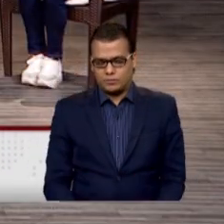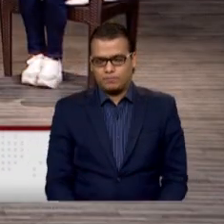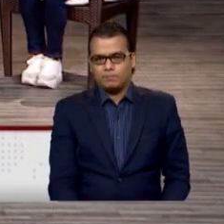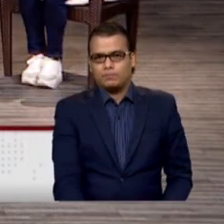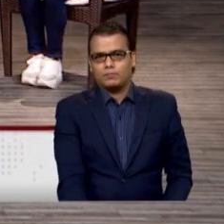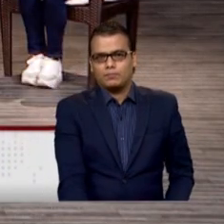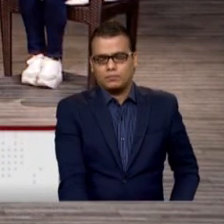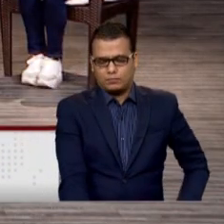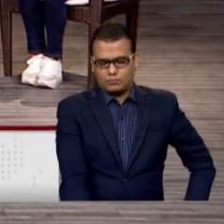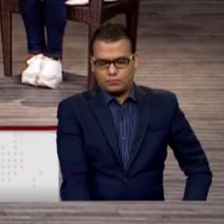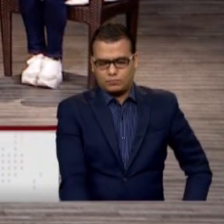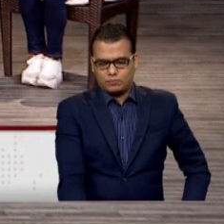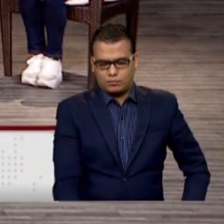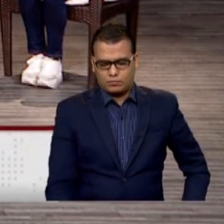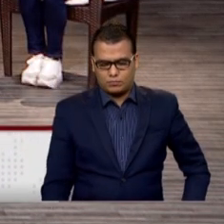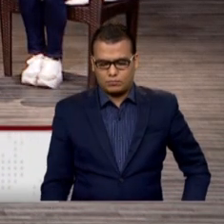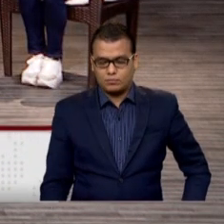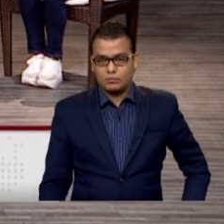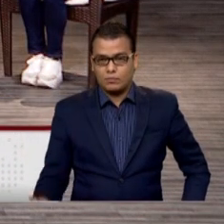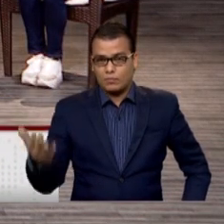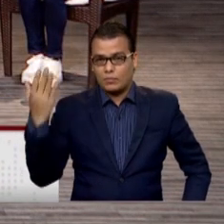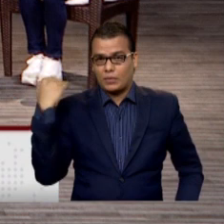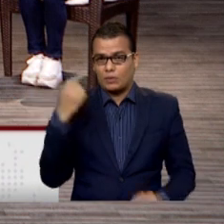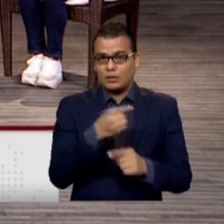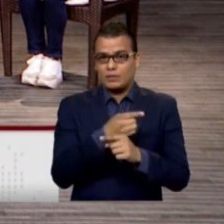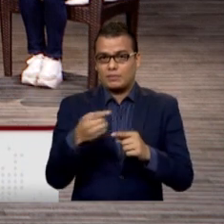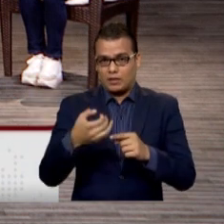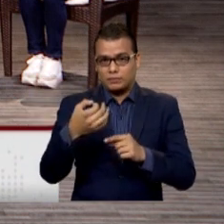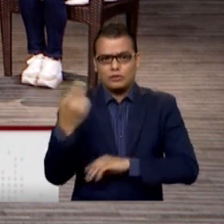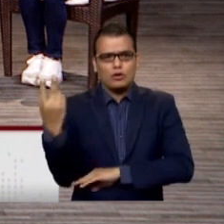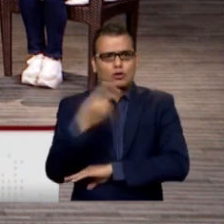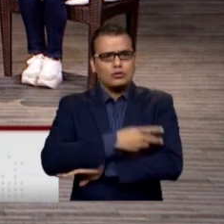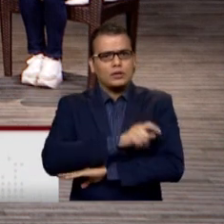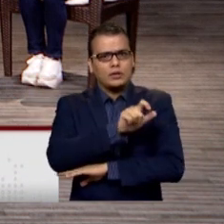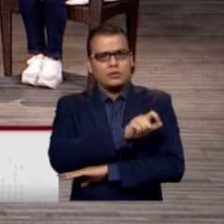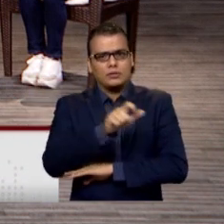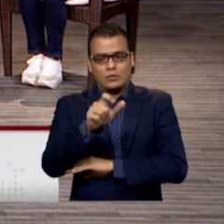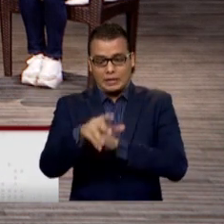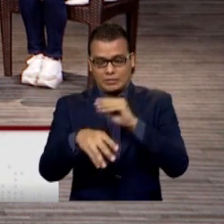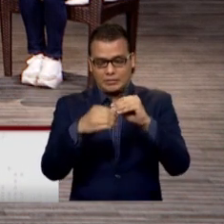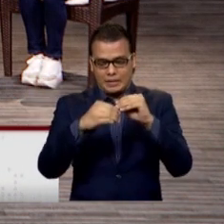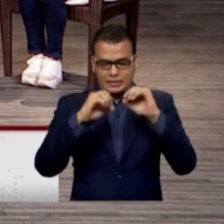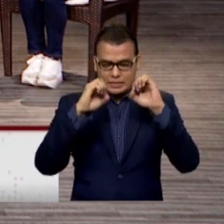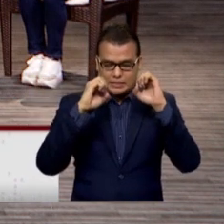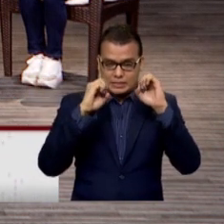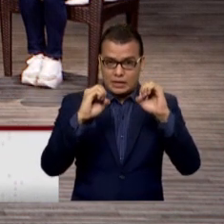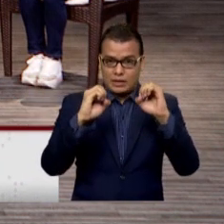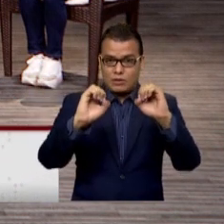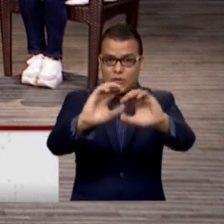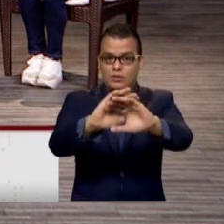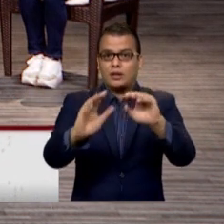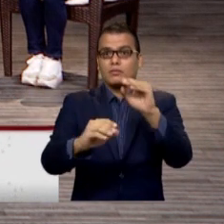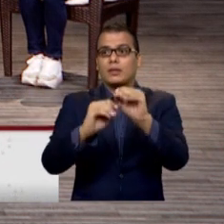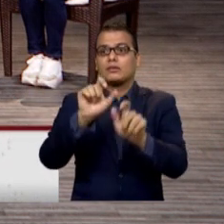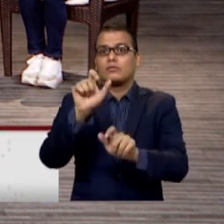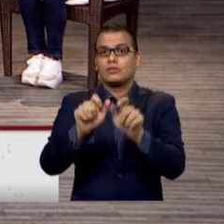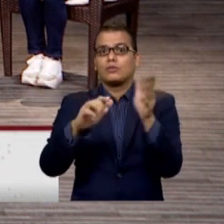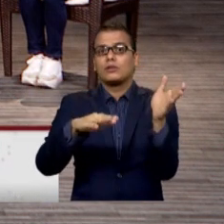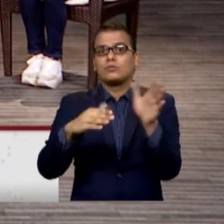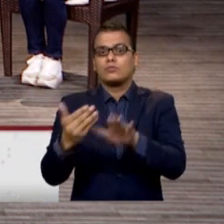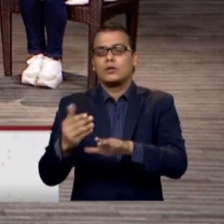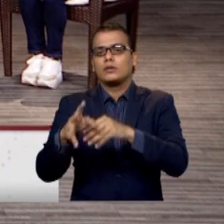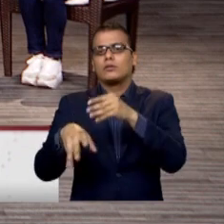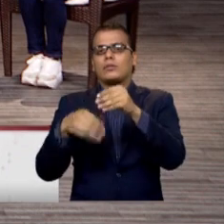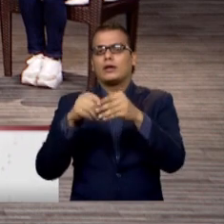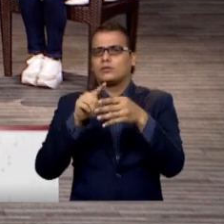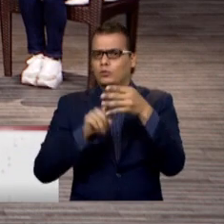esta semana dos días sin casos positivos, pero muertes. Hay cuatro víctimas mortales. Tenemos una